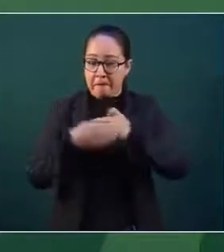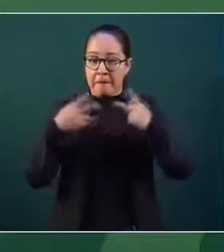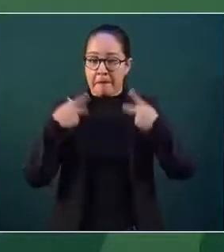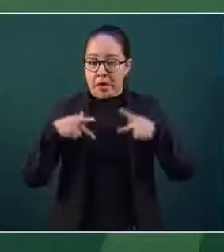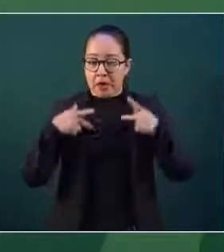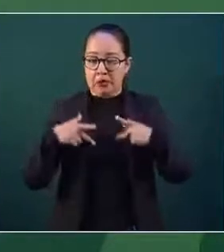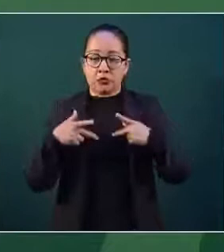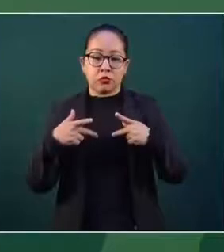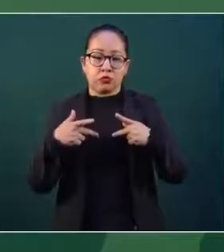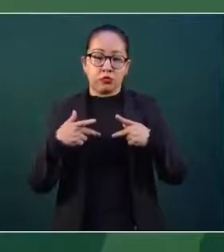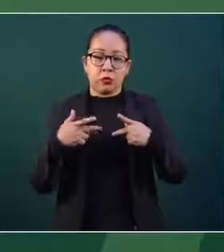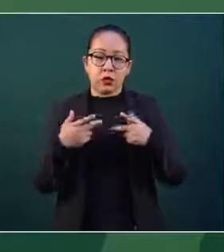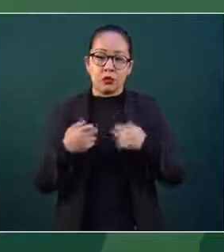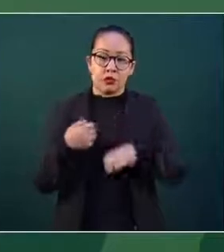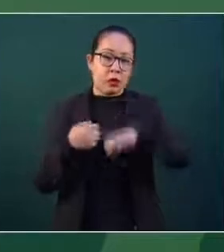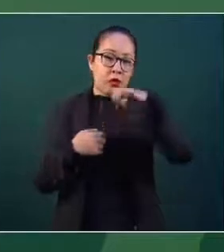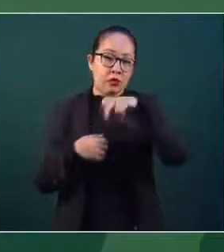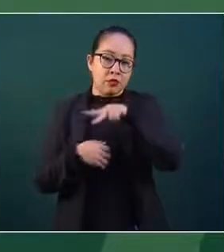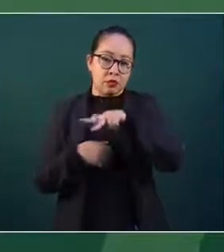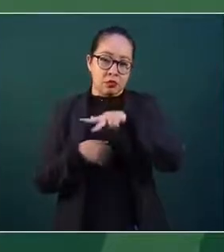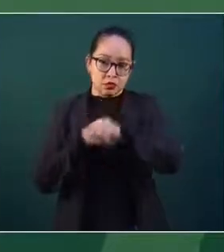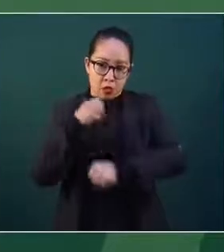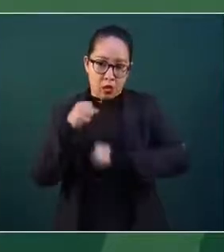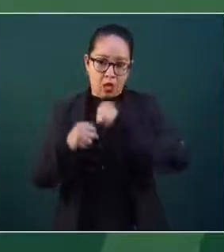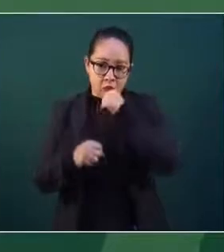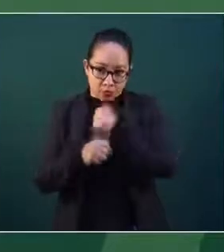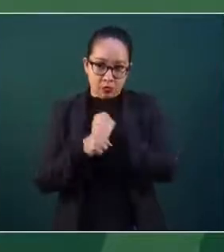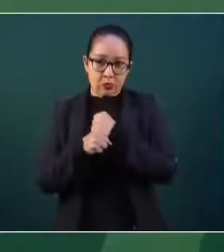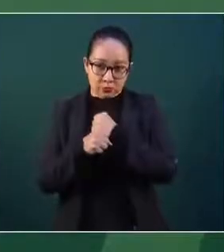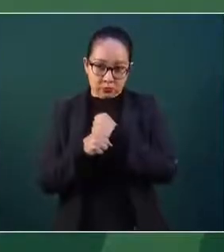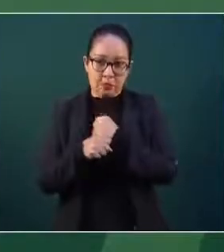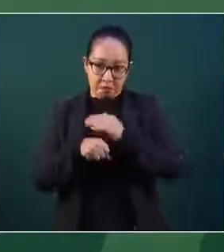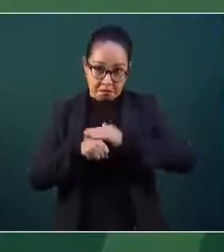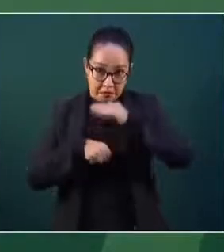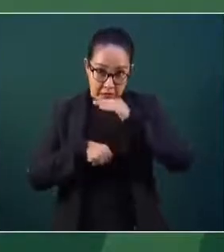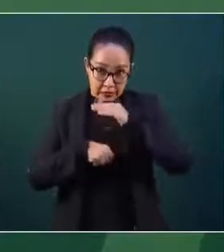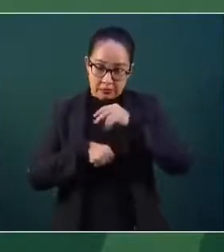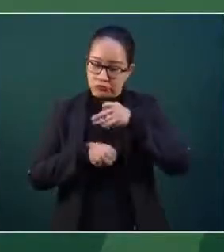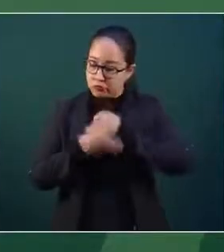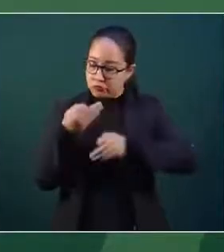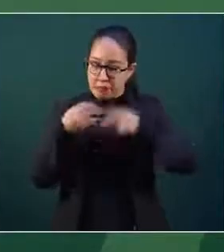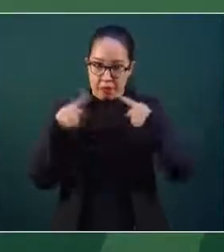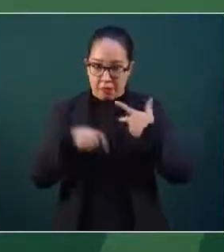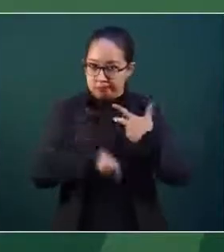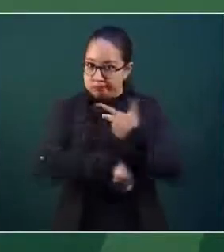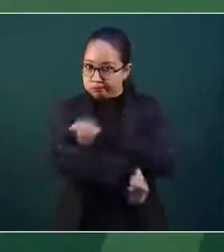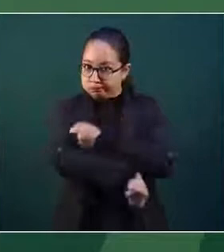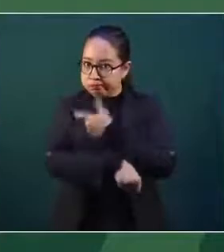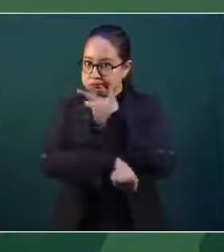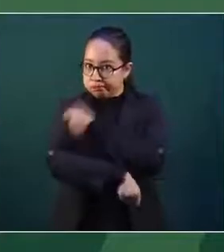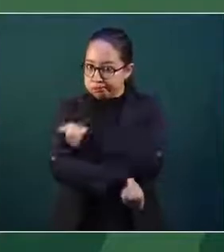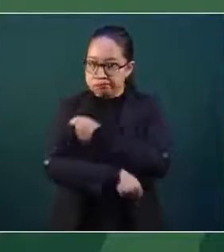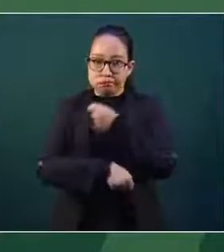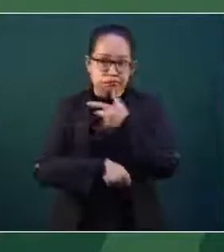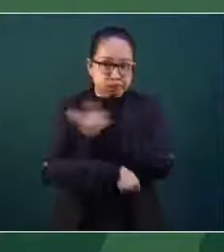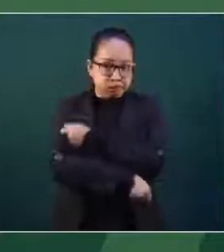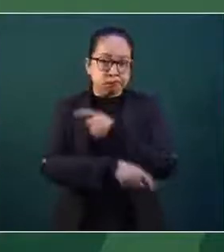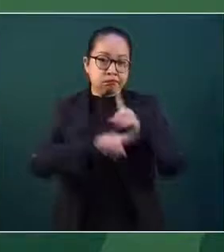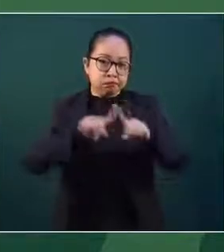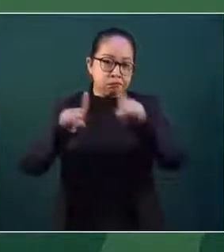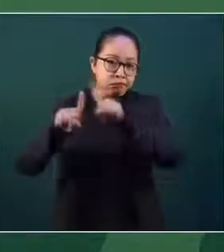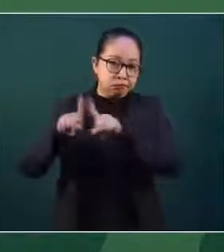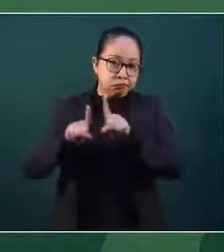años, de 18 años, los mayores de 18 años de